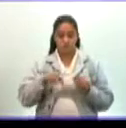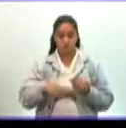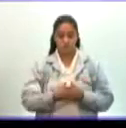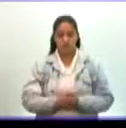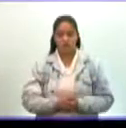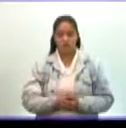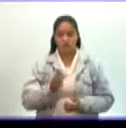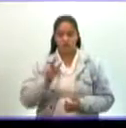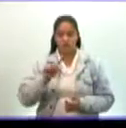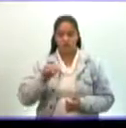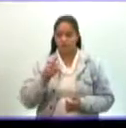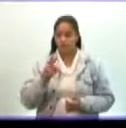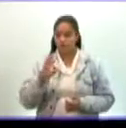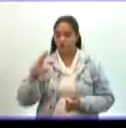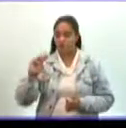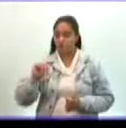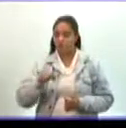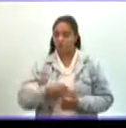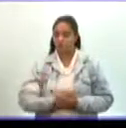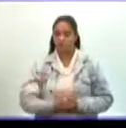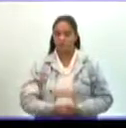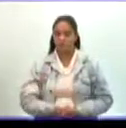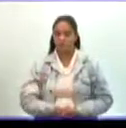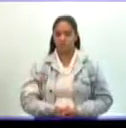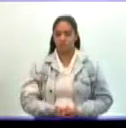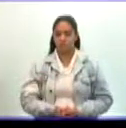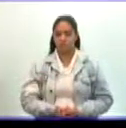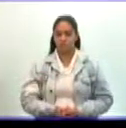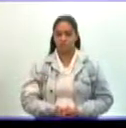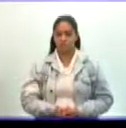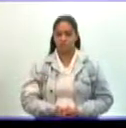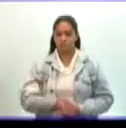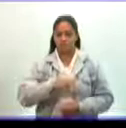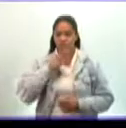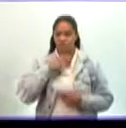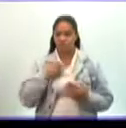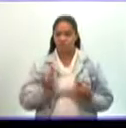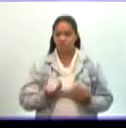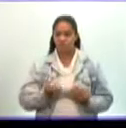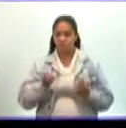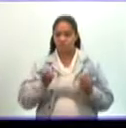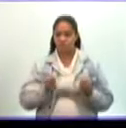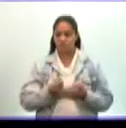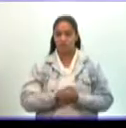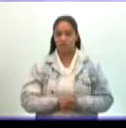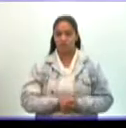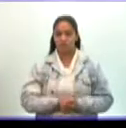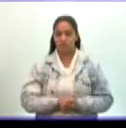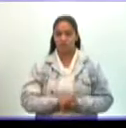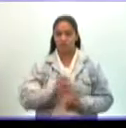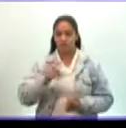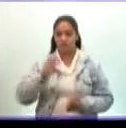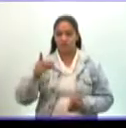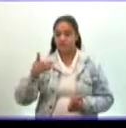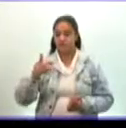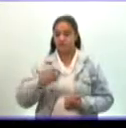es 3,2 centímetros, ¿cómo entonces calcularías el segmento CD?